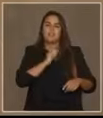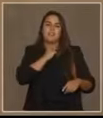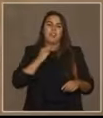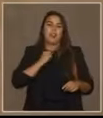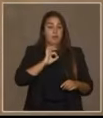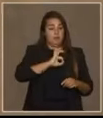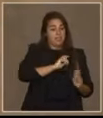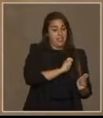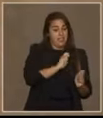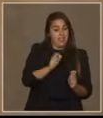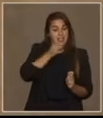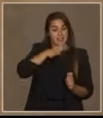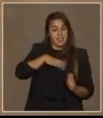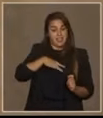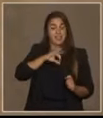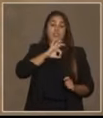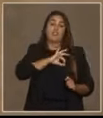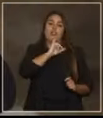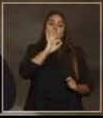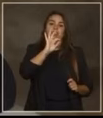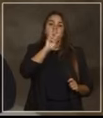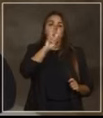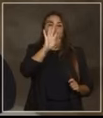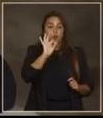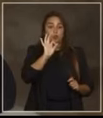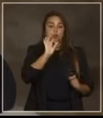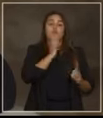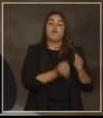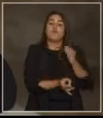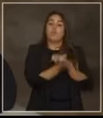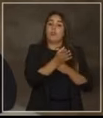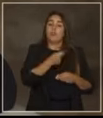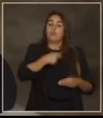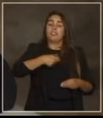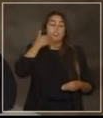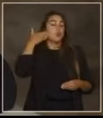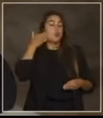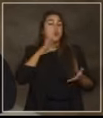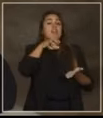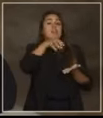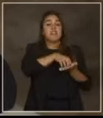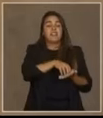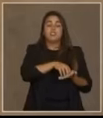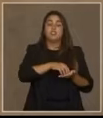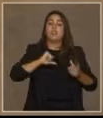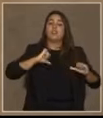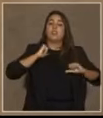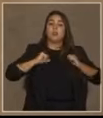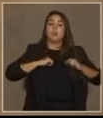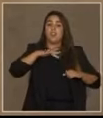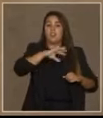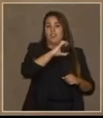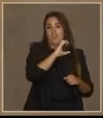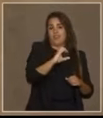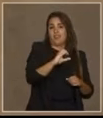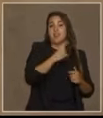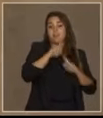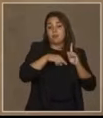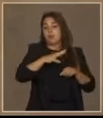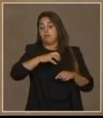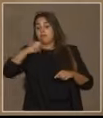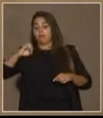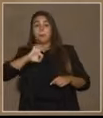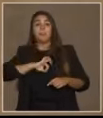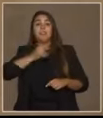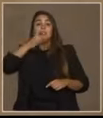la medalla don Jesús Usón, fundador y presidente de honor del Centro de Cirugía de Mínima Invasión de Cáceres. Recogen la medalla